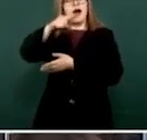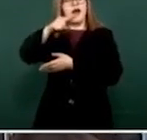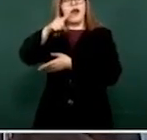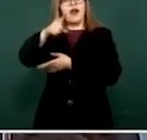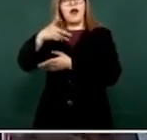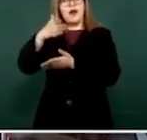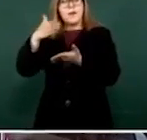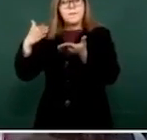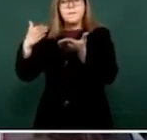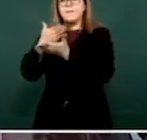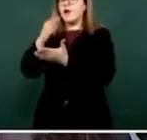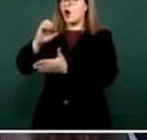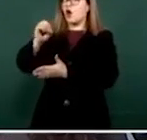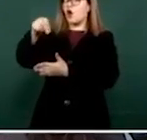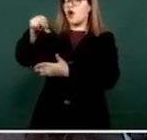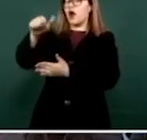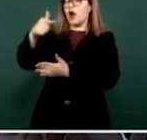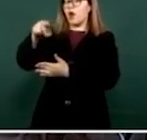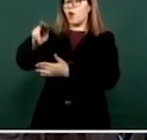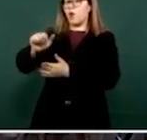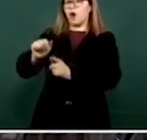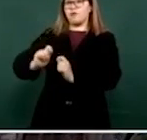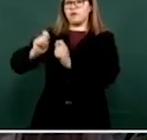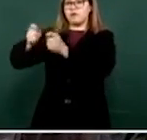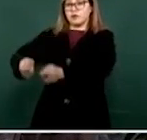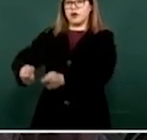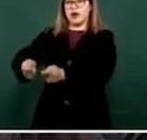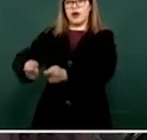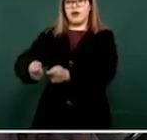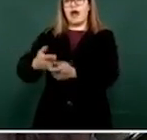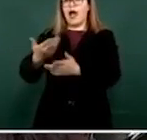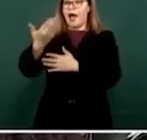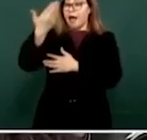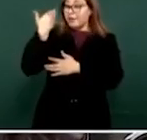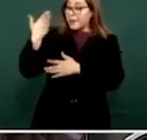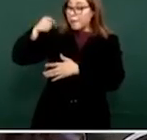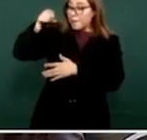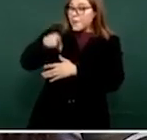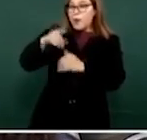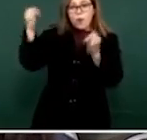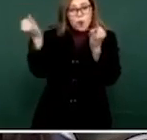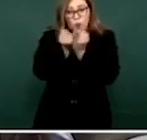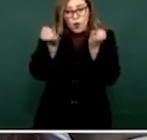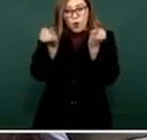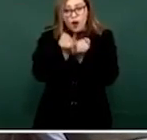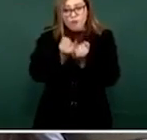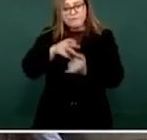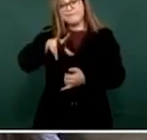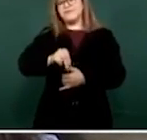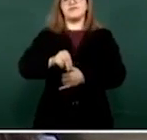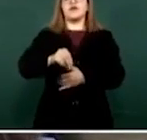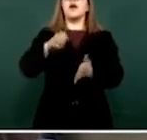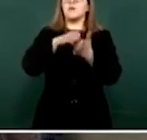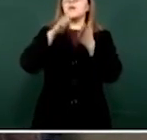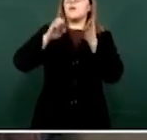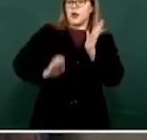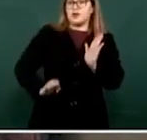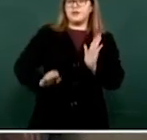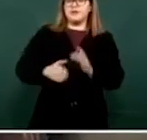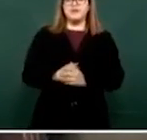intervenga. Ya no es lo mismo que antes. Les voy a poner un ejemplo.